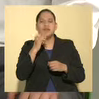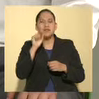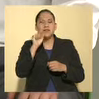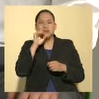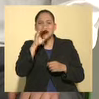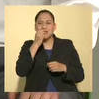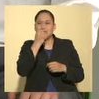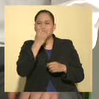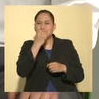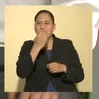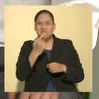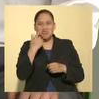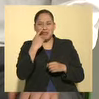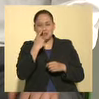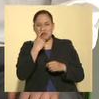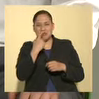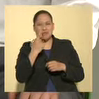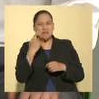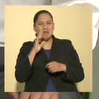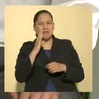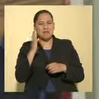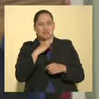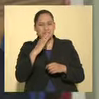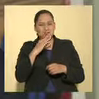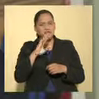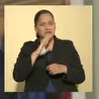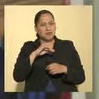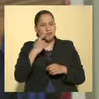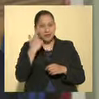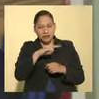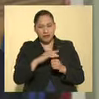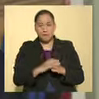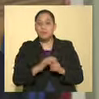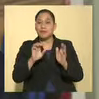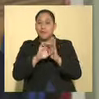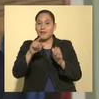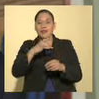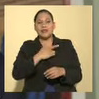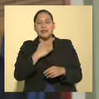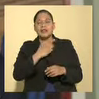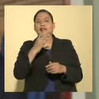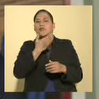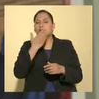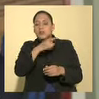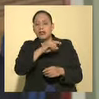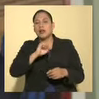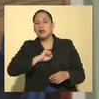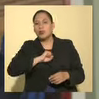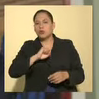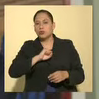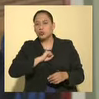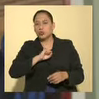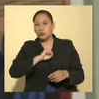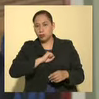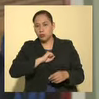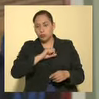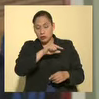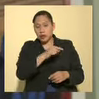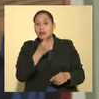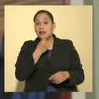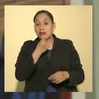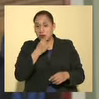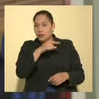Y en algunas ocasiones, uno de los síntomas que es más o menos común es la tos. En los niños encuentras